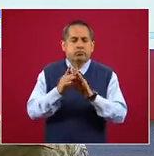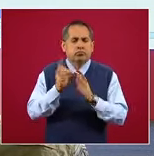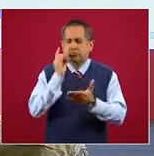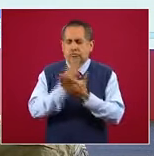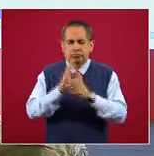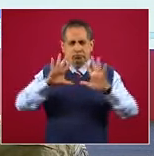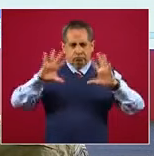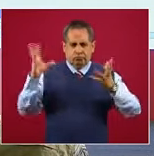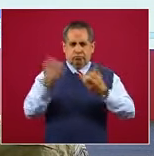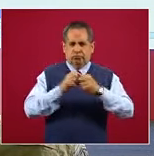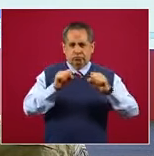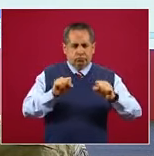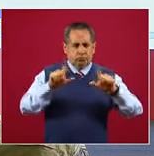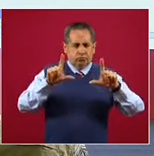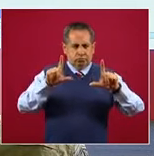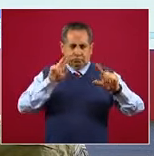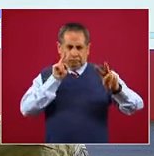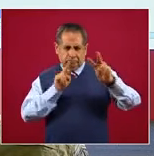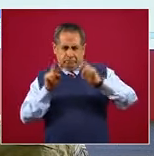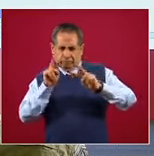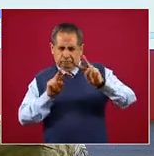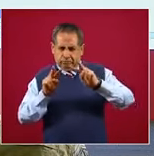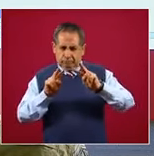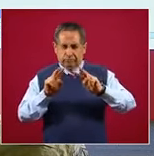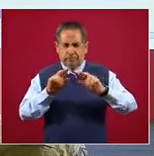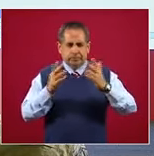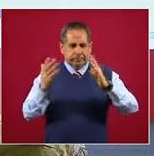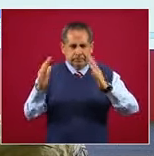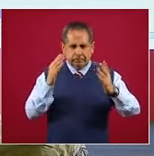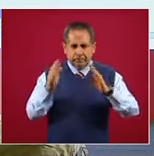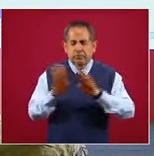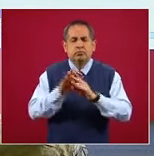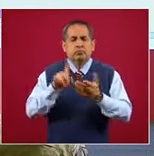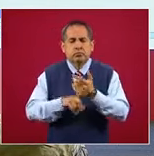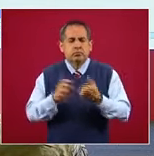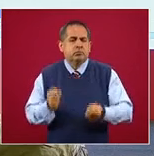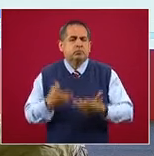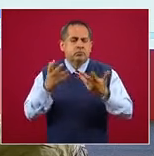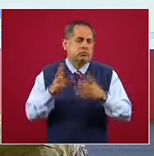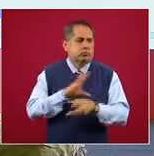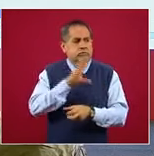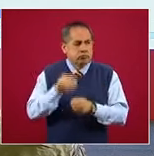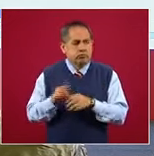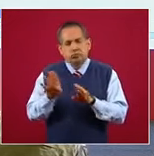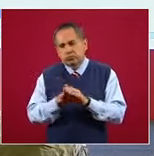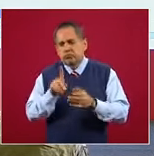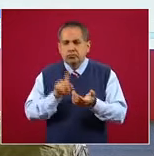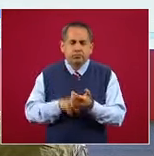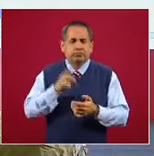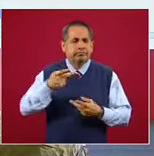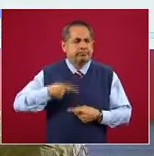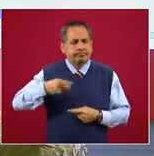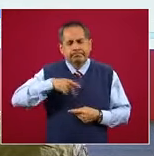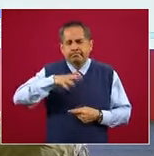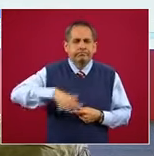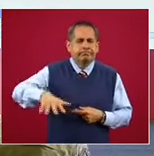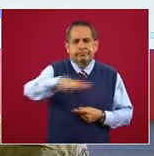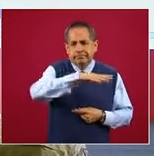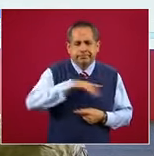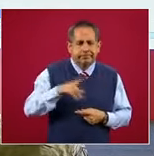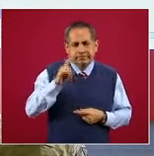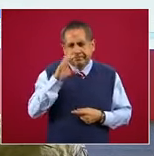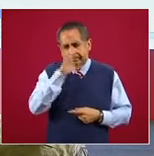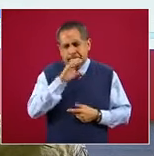sola imagen, para propósitos comparativos, los distintos conjuntos de que se compone las personas que